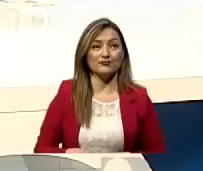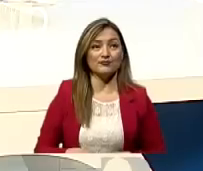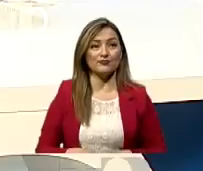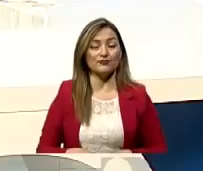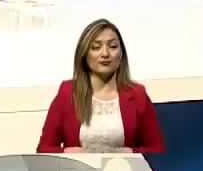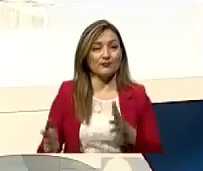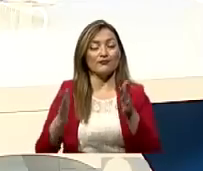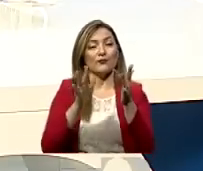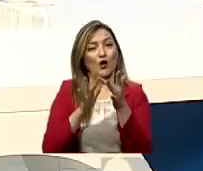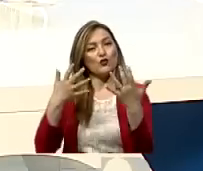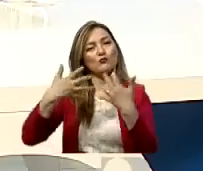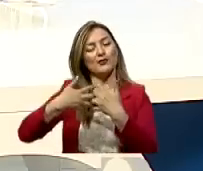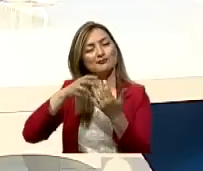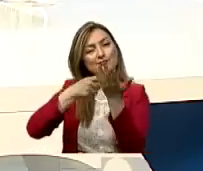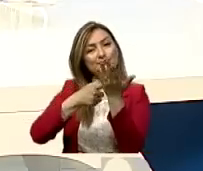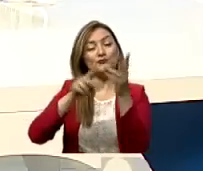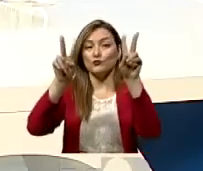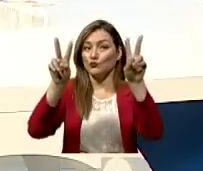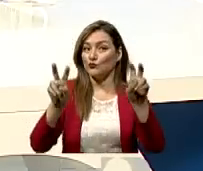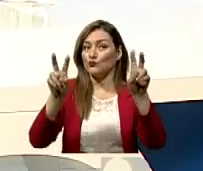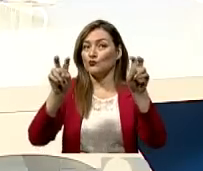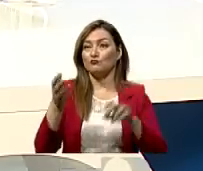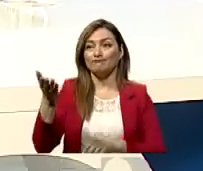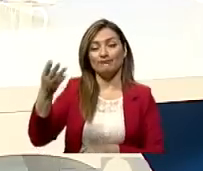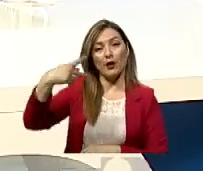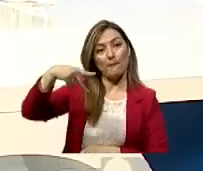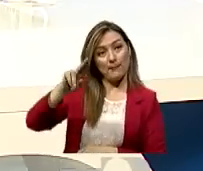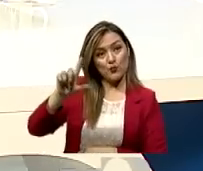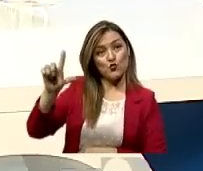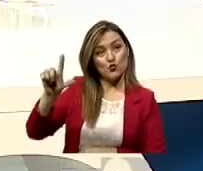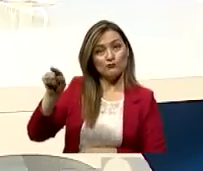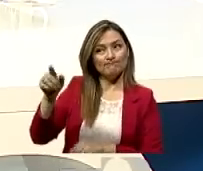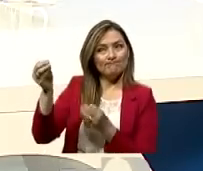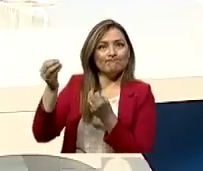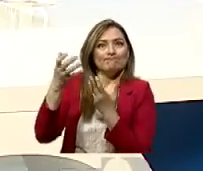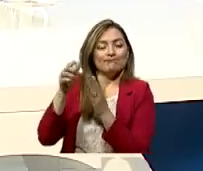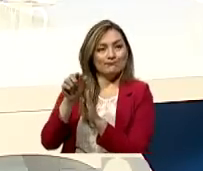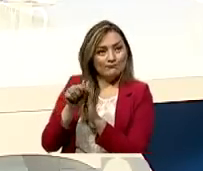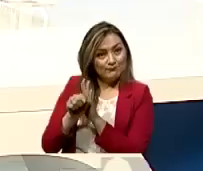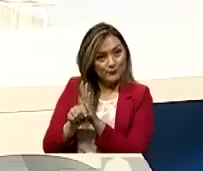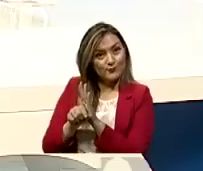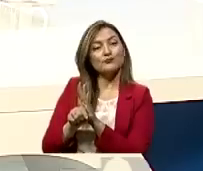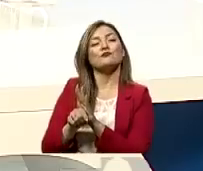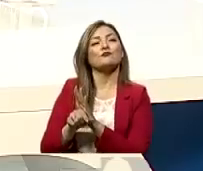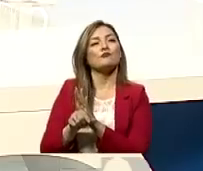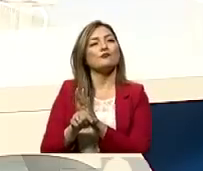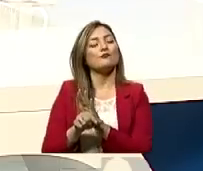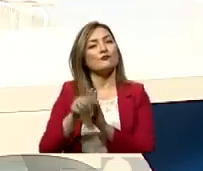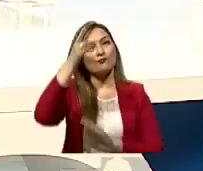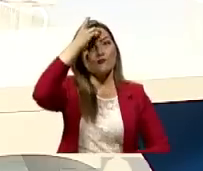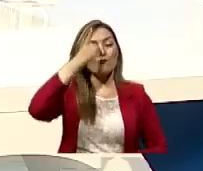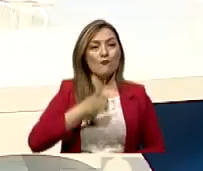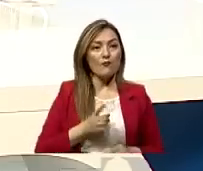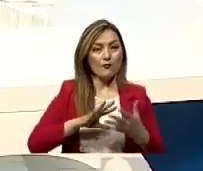Y en breve estaremos abordando este tema. Ya escuchábamos a Paul Coello, nos va a comentar más detalles sobre esta resolución